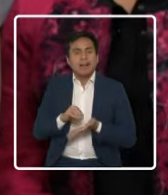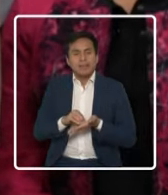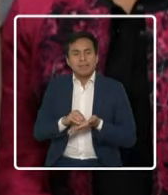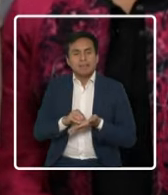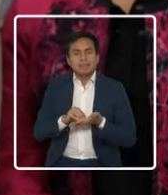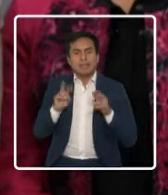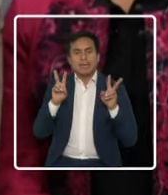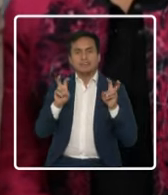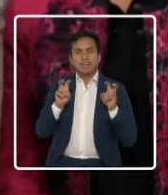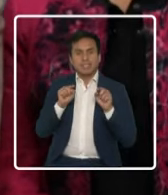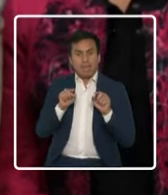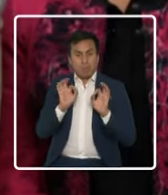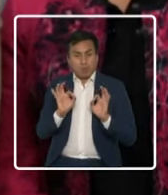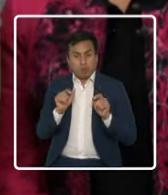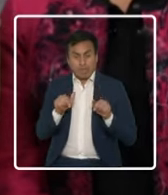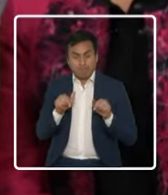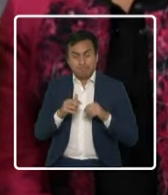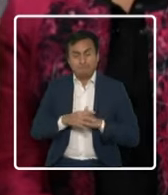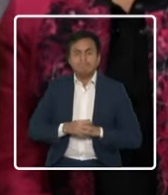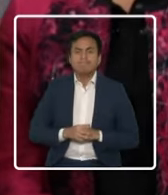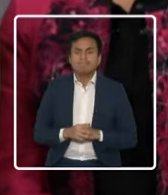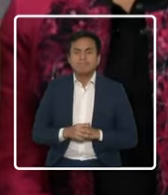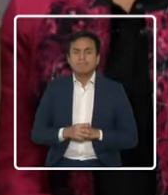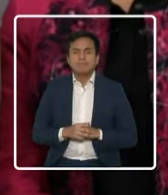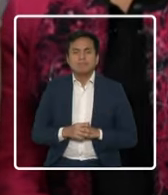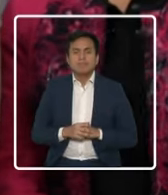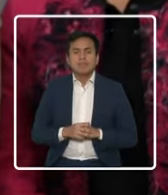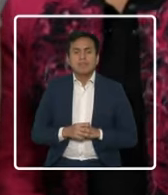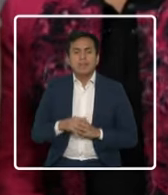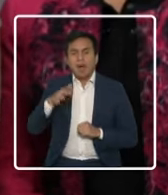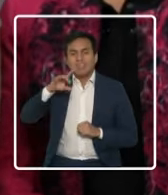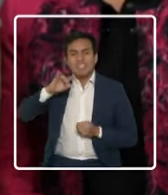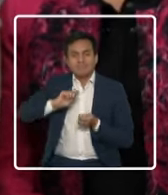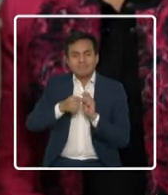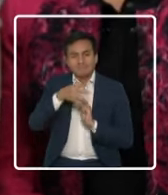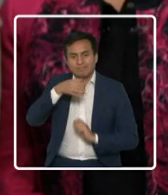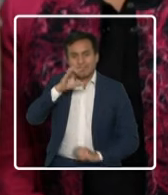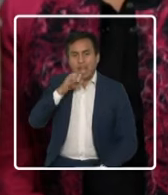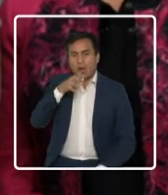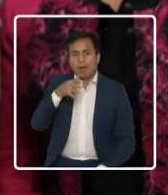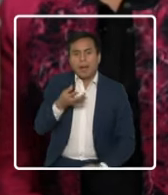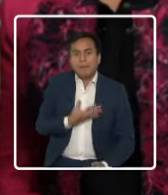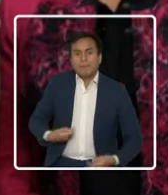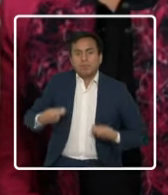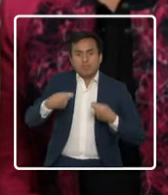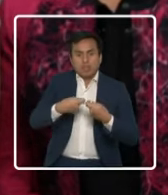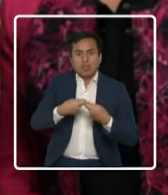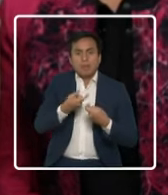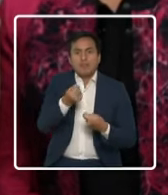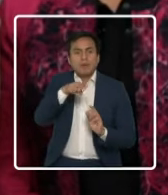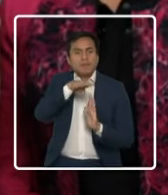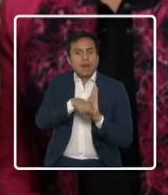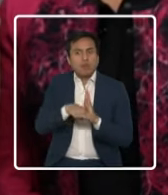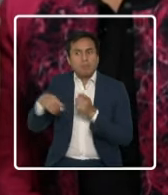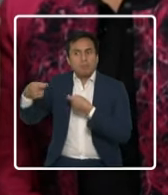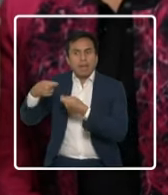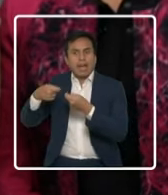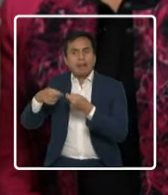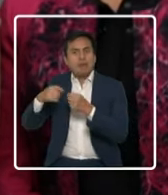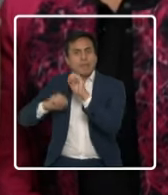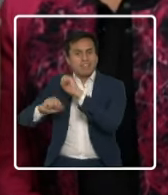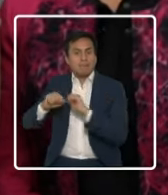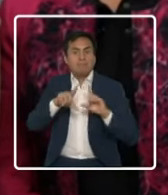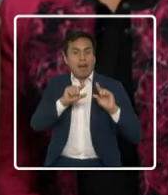que en realidad es muy fácil decir palabras, pero lo que en realidad importan son los hechos, y que por lo tanto de esa manera